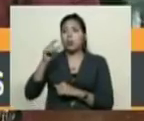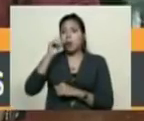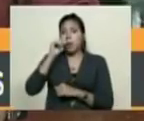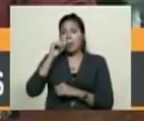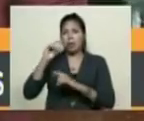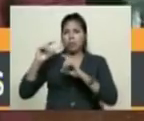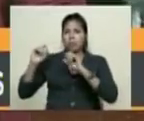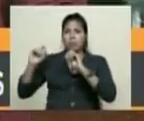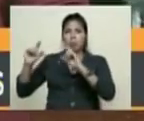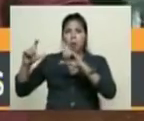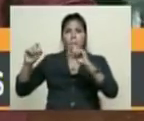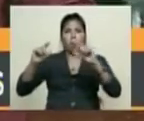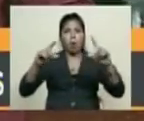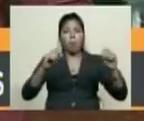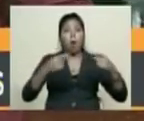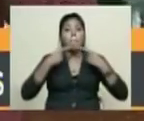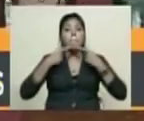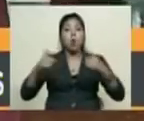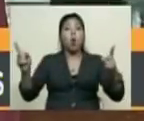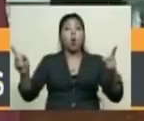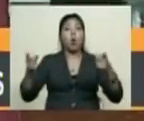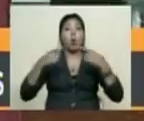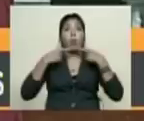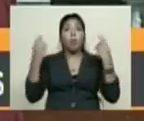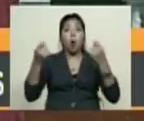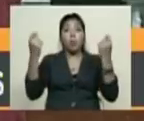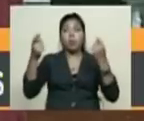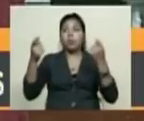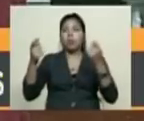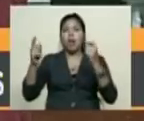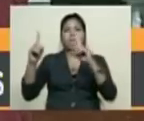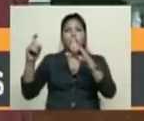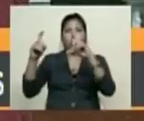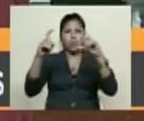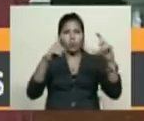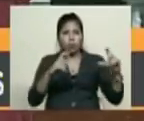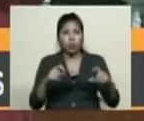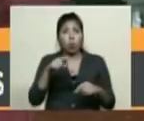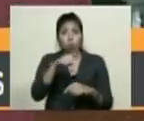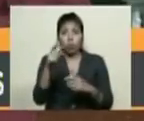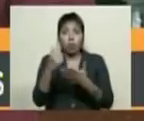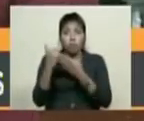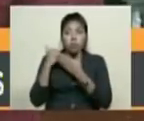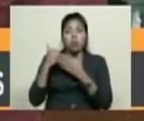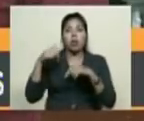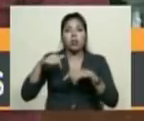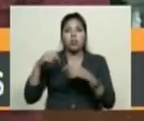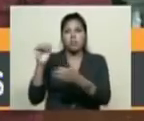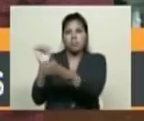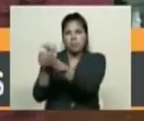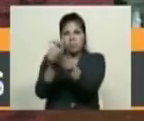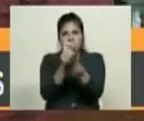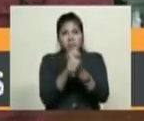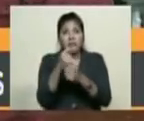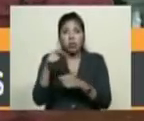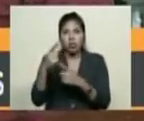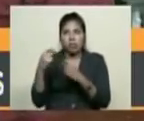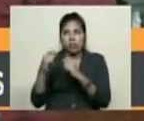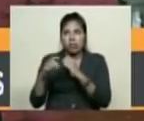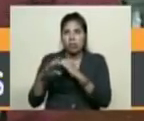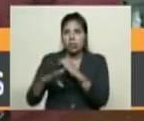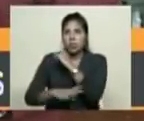implicados a partir de hoy, para que ustedes nos ayuden a capturarlos. Estoy seguro que van a tratar de escapar por la frontera de